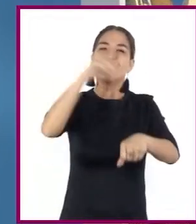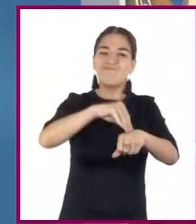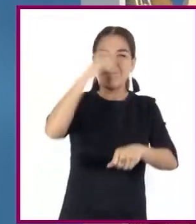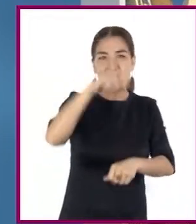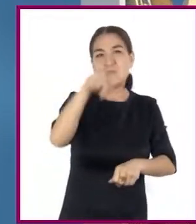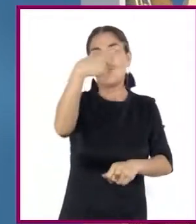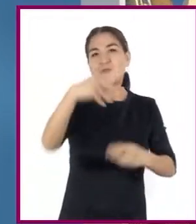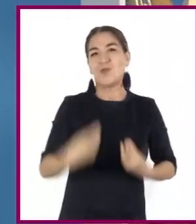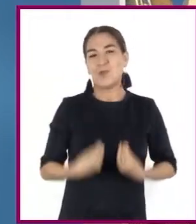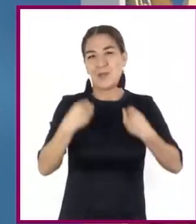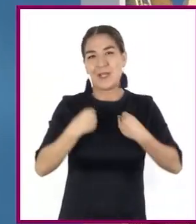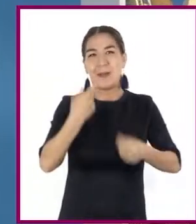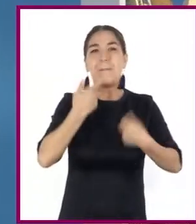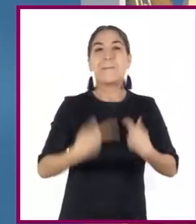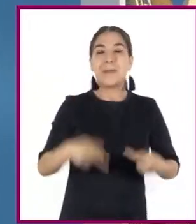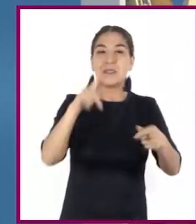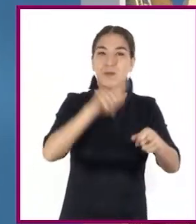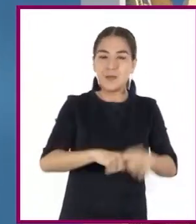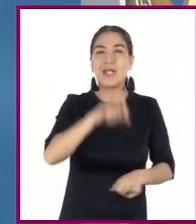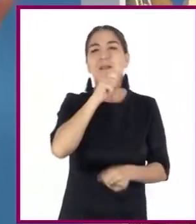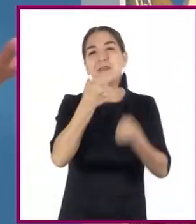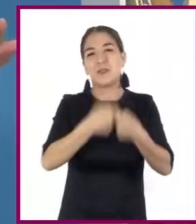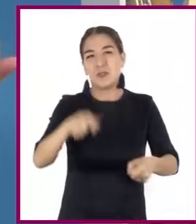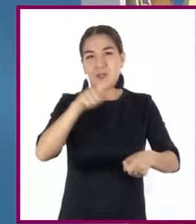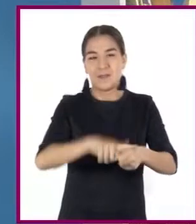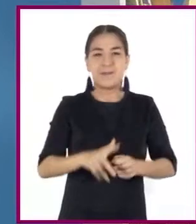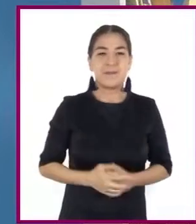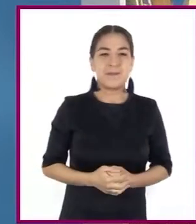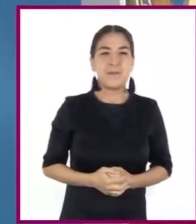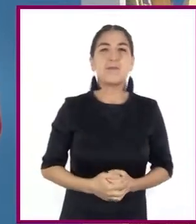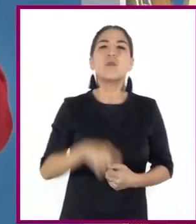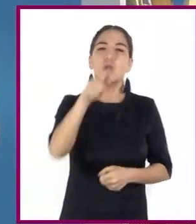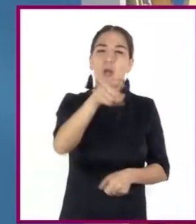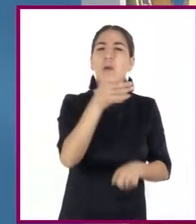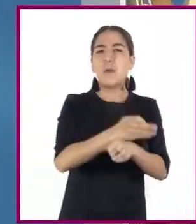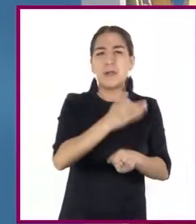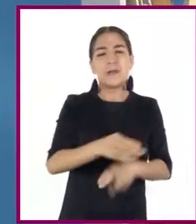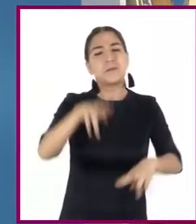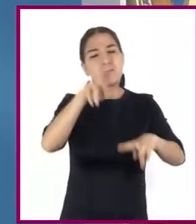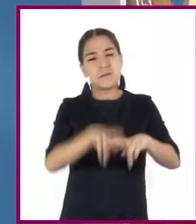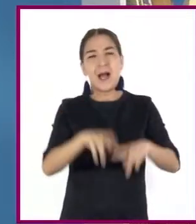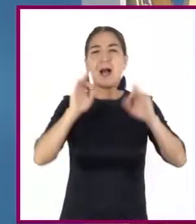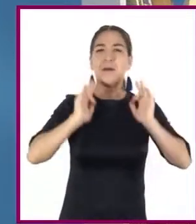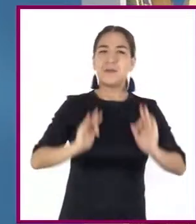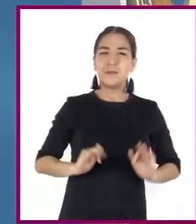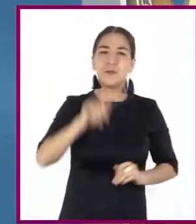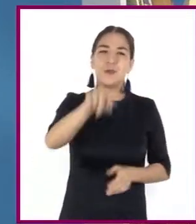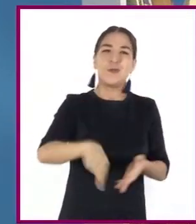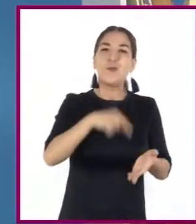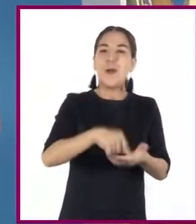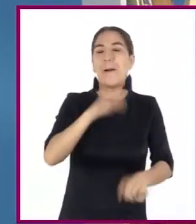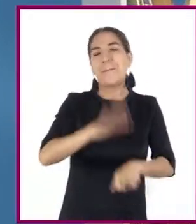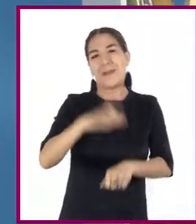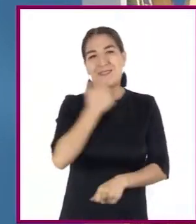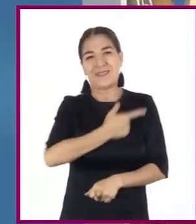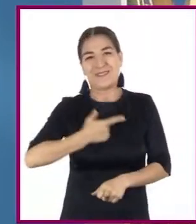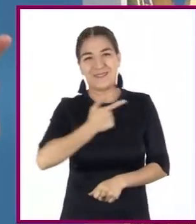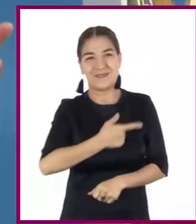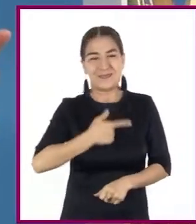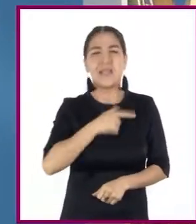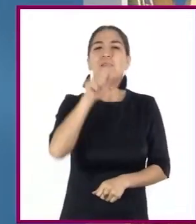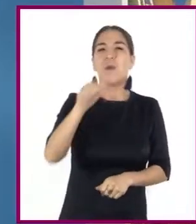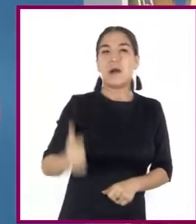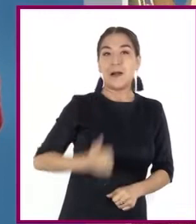social. Les invito a que se pongan cómodos y cómodas en su lugar favorito y aprovechen